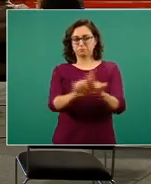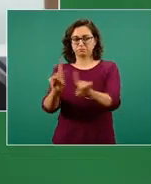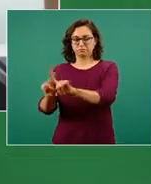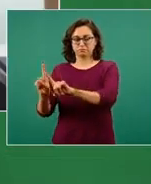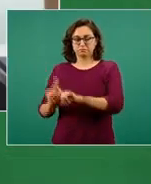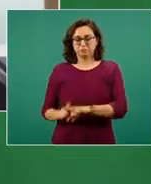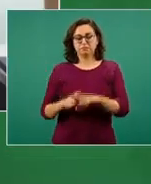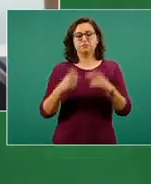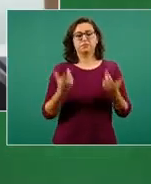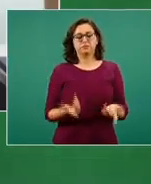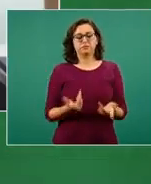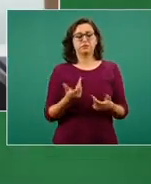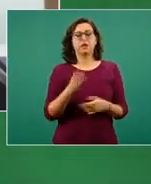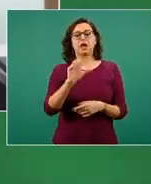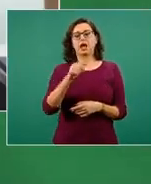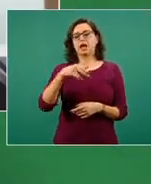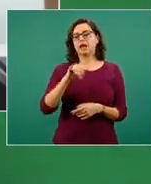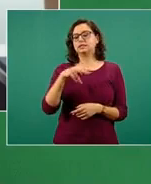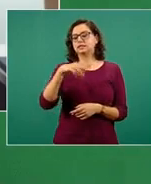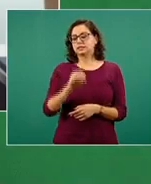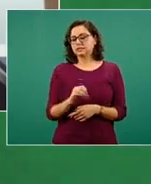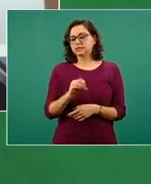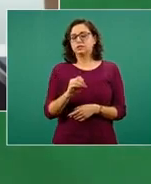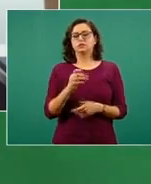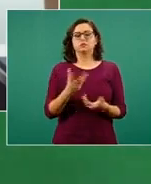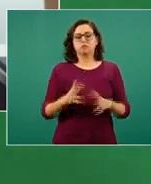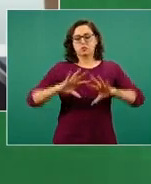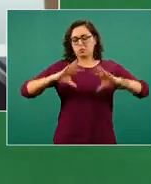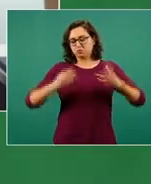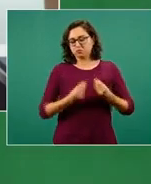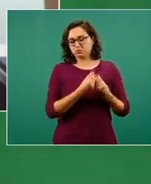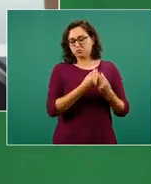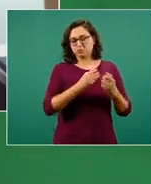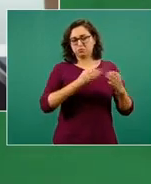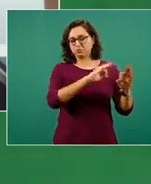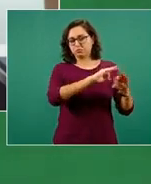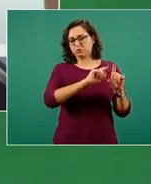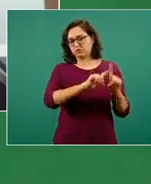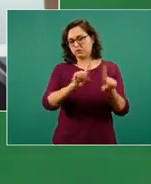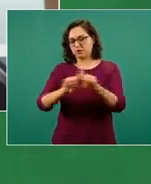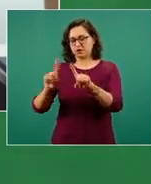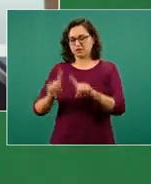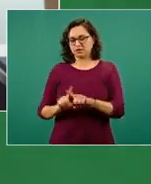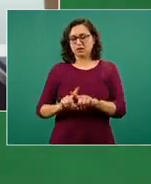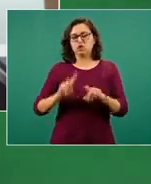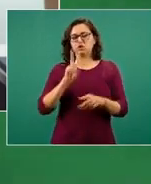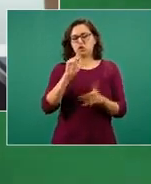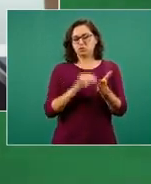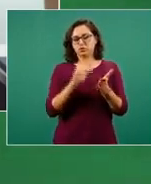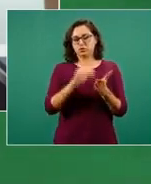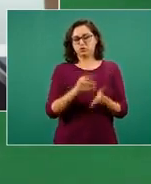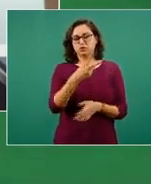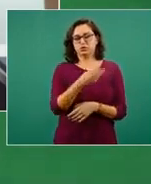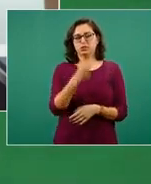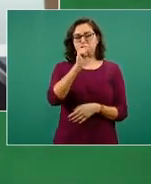944.440, CanSino, 41.150, lo que nos da el número que habíamos referido de